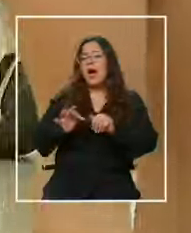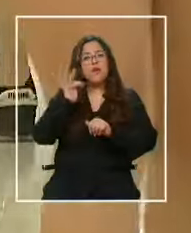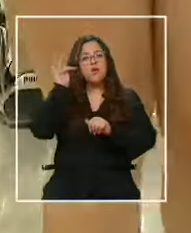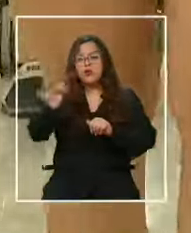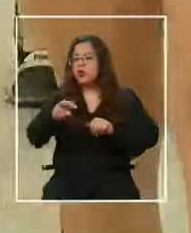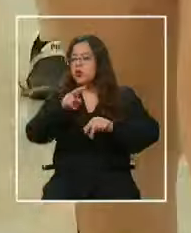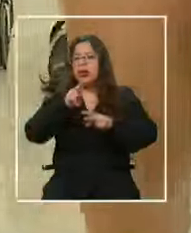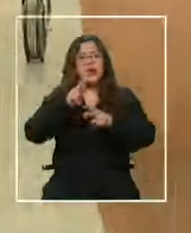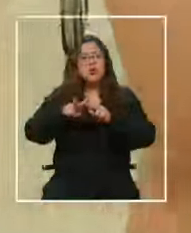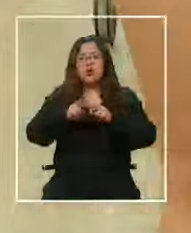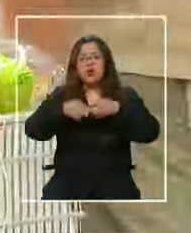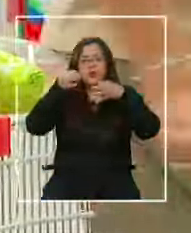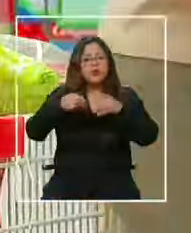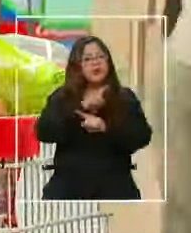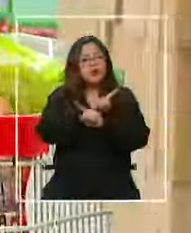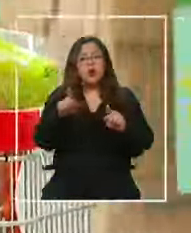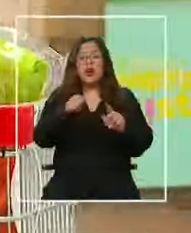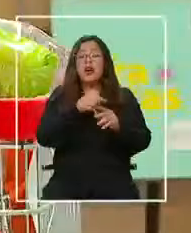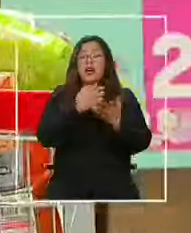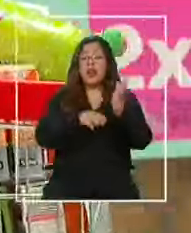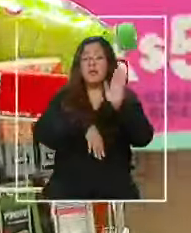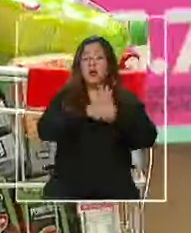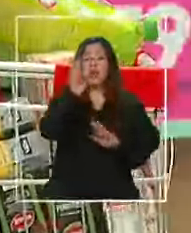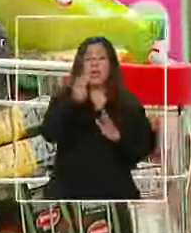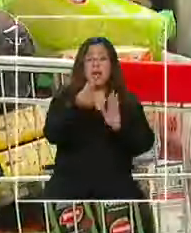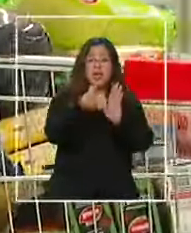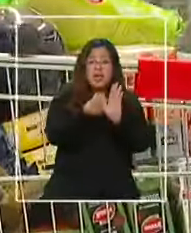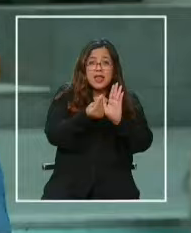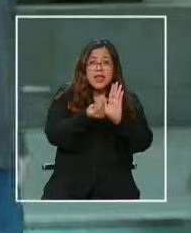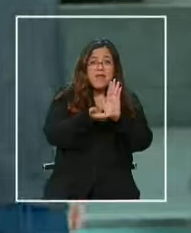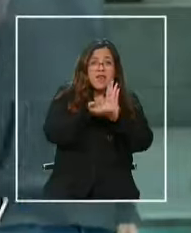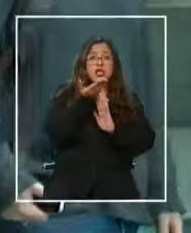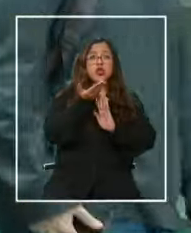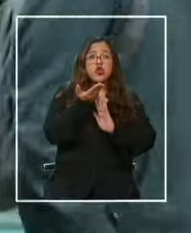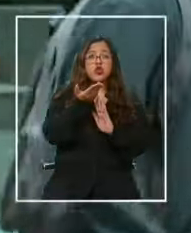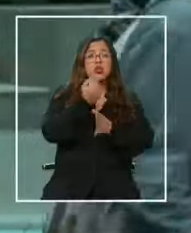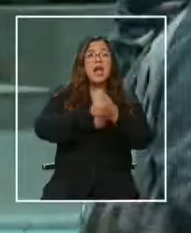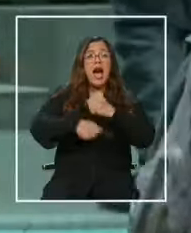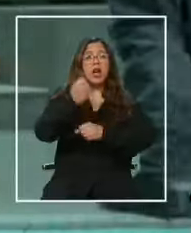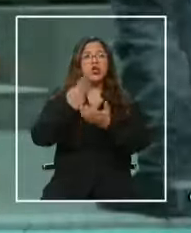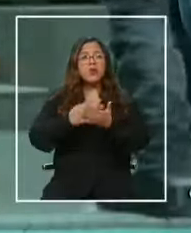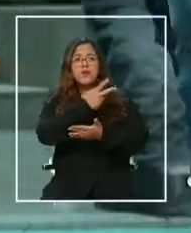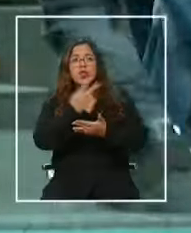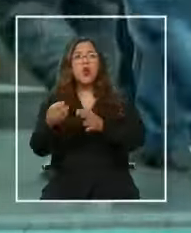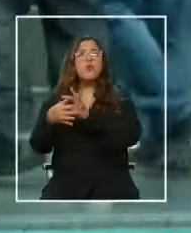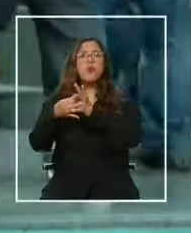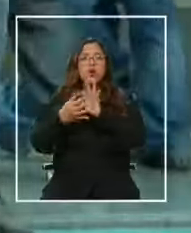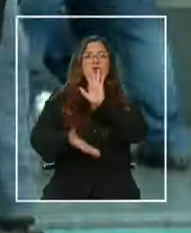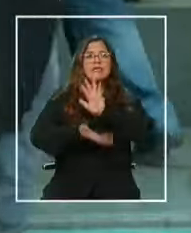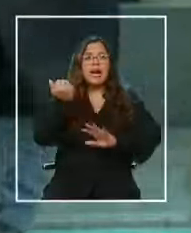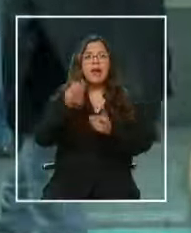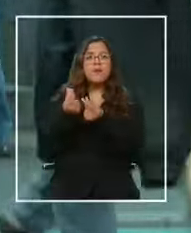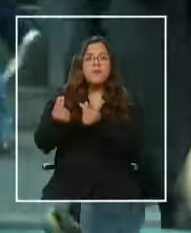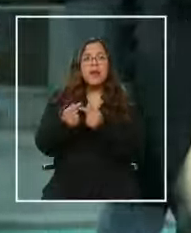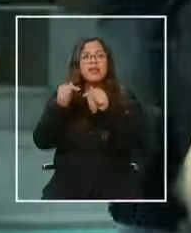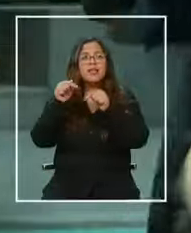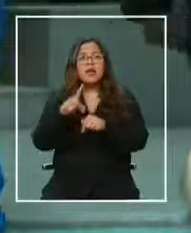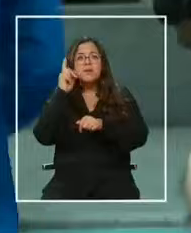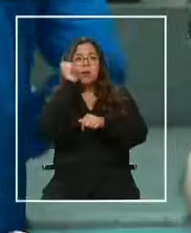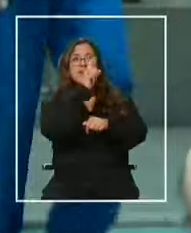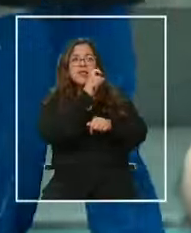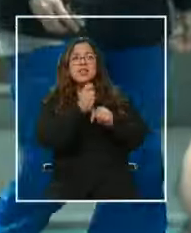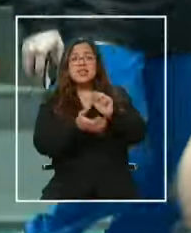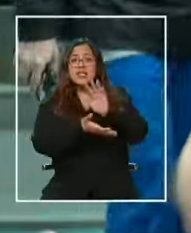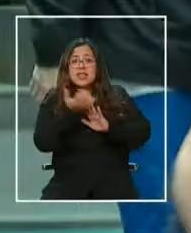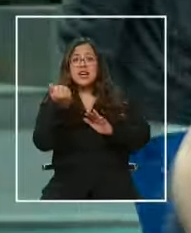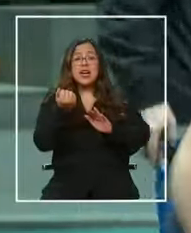futuro. La mitad de la inflación que tuvimos el año 2022 fue por los retiros previsionales, que hoy día sea más difícil pedir un crédito hipotecario es